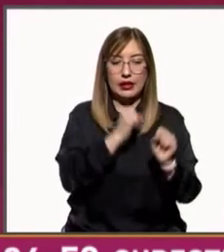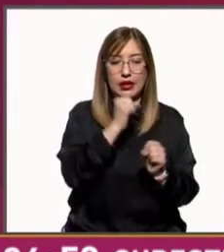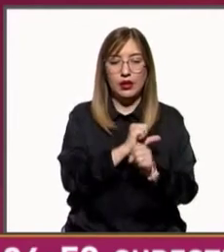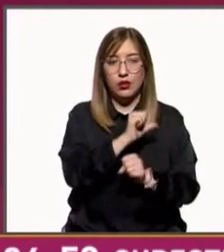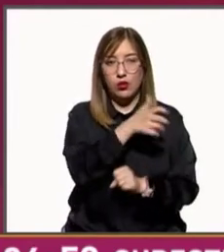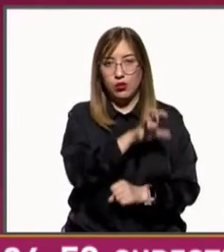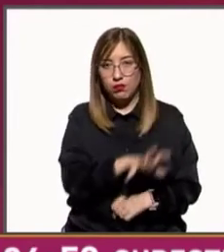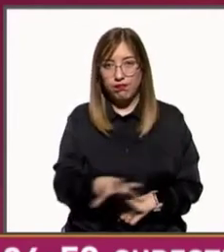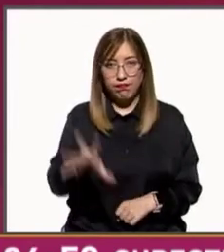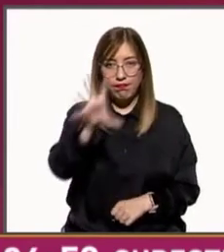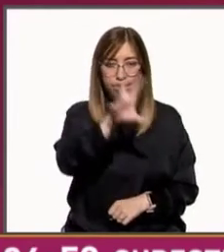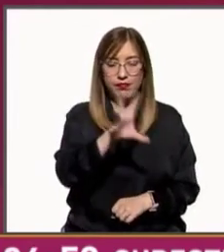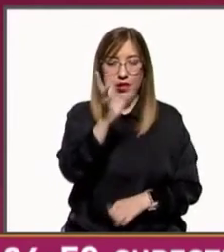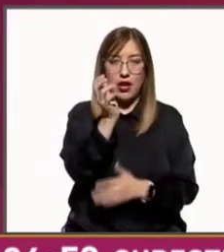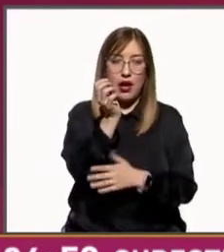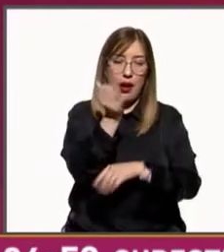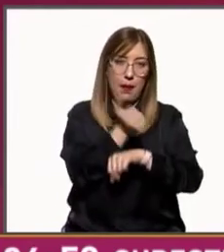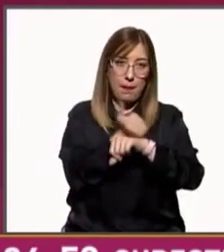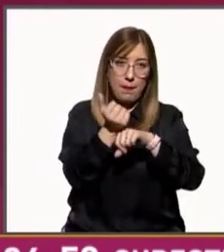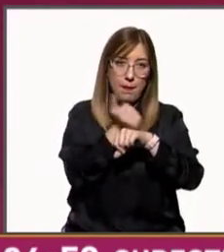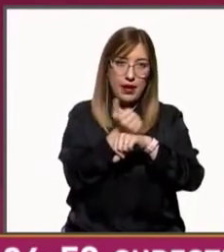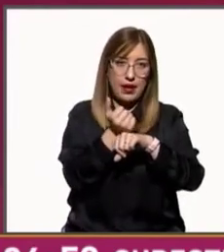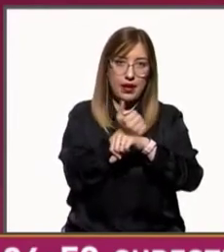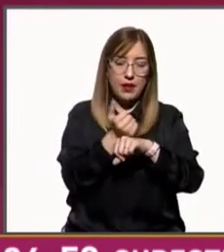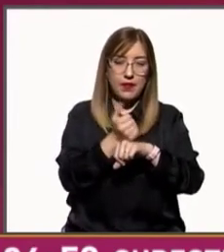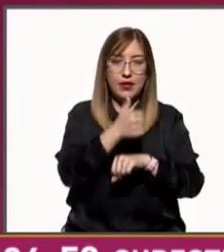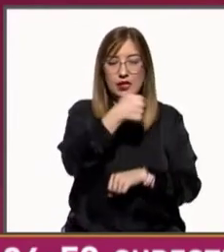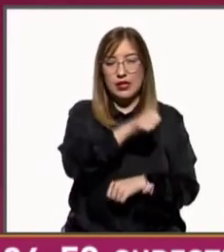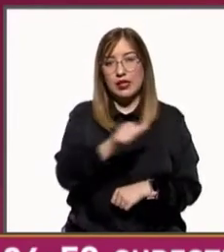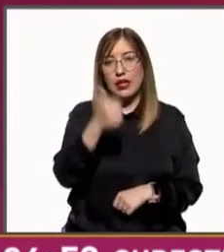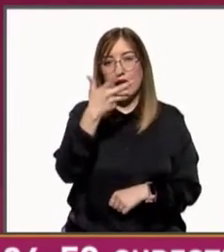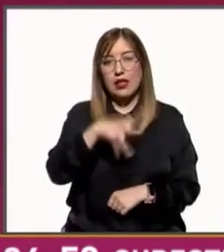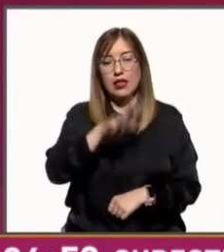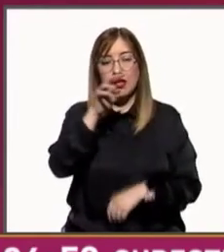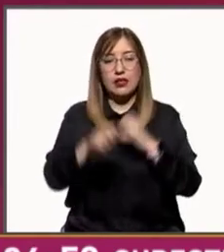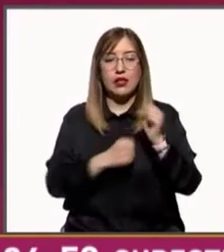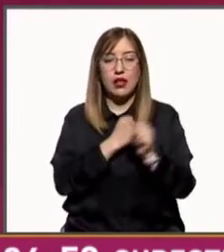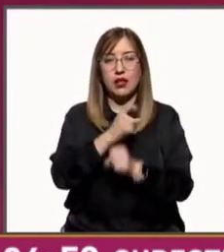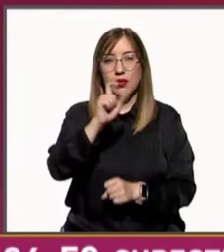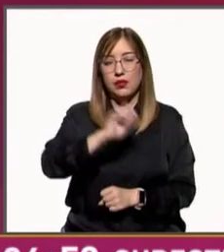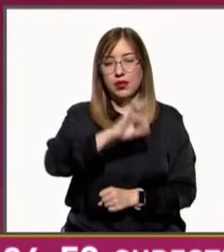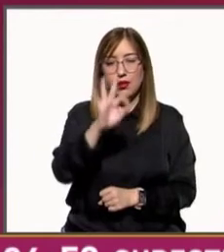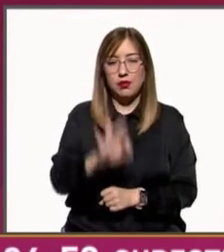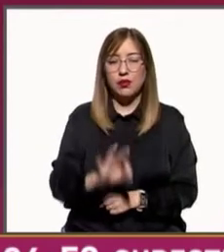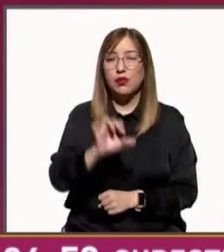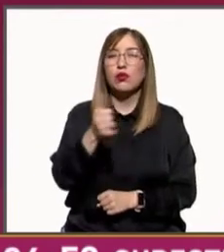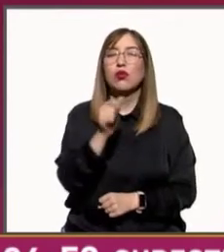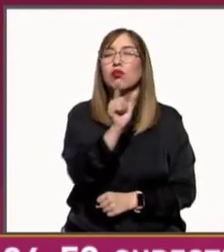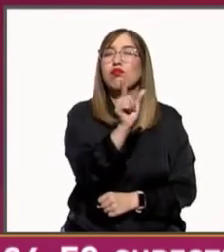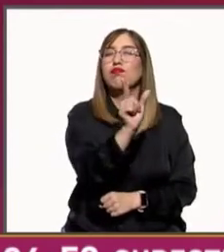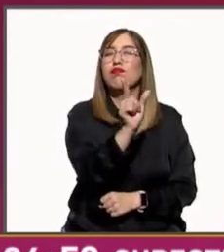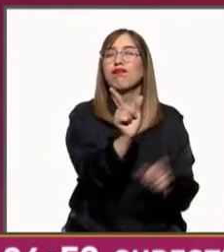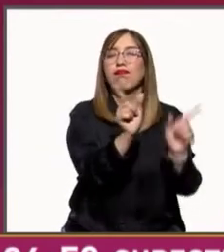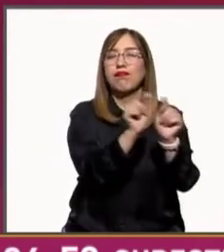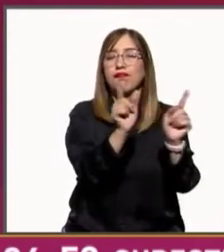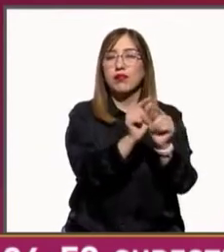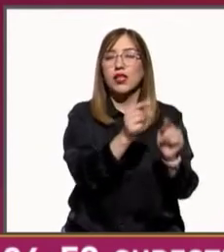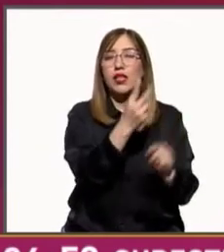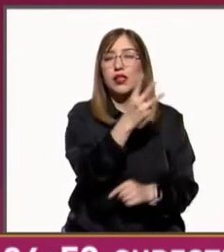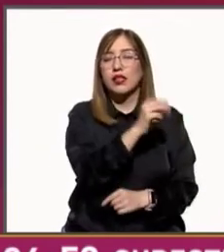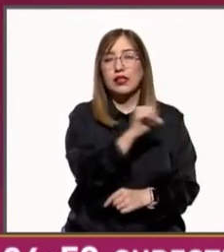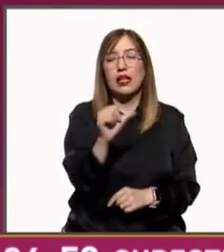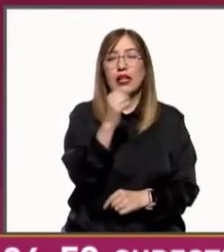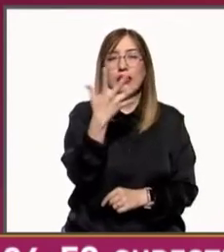amarillo de 6 a 10 años, el 20%, y solamente un pequeño número tiene de 3 a 5 años, que es